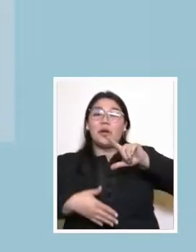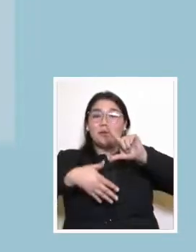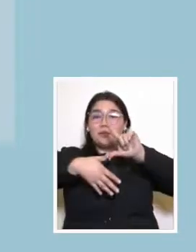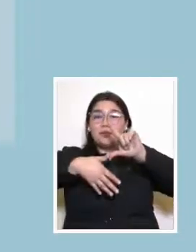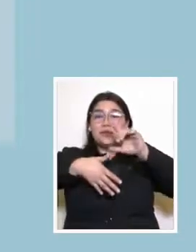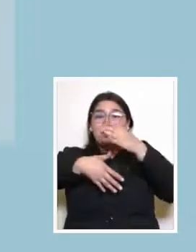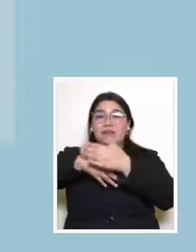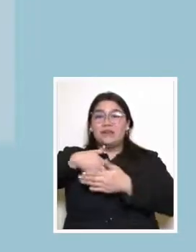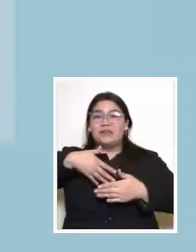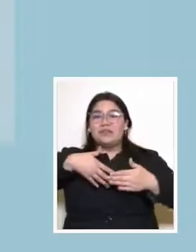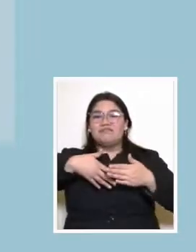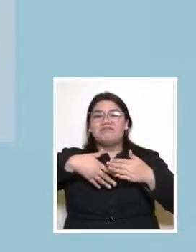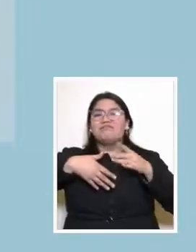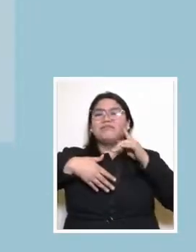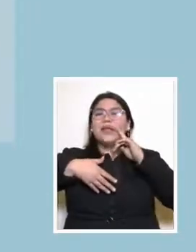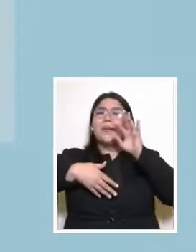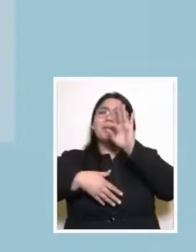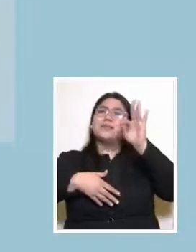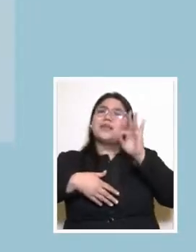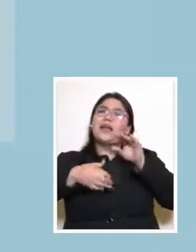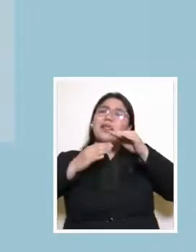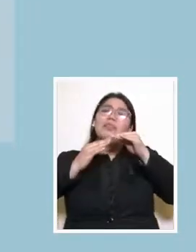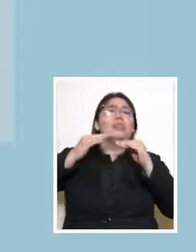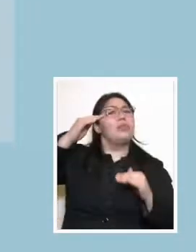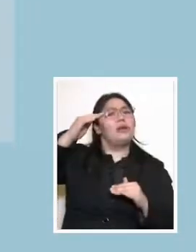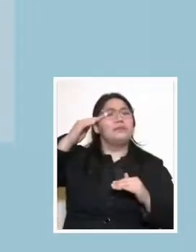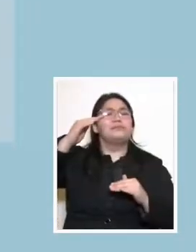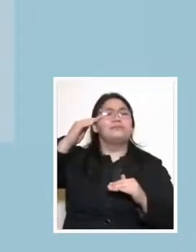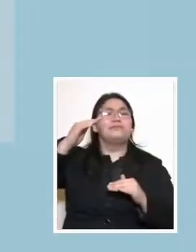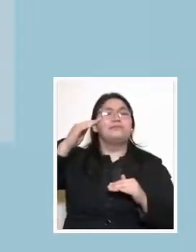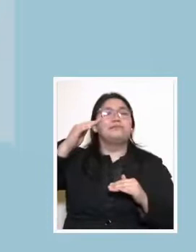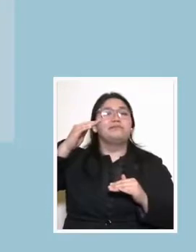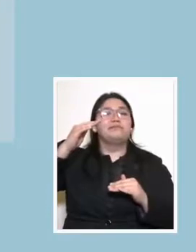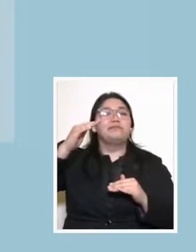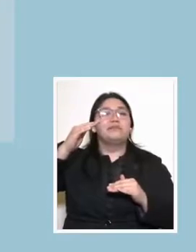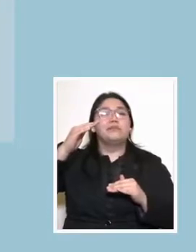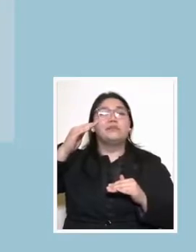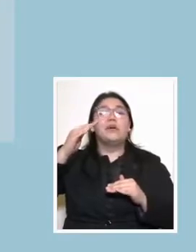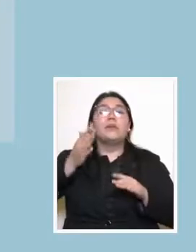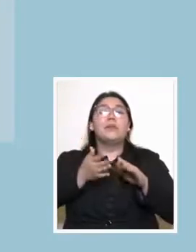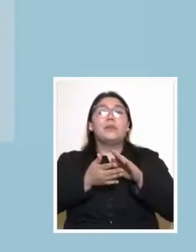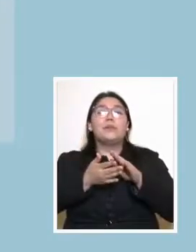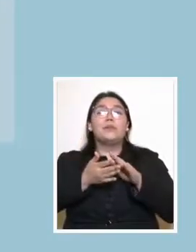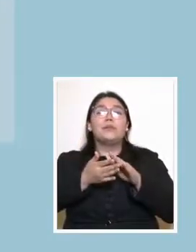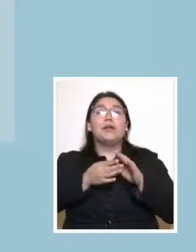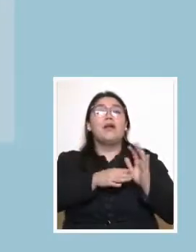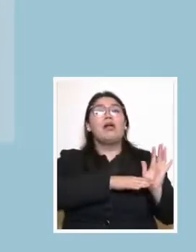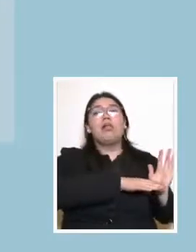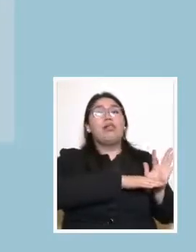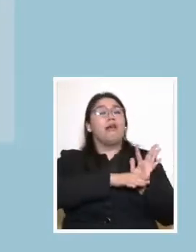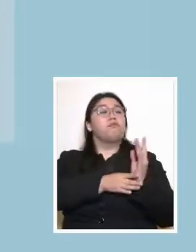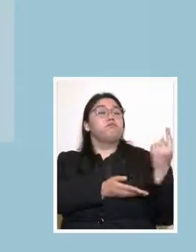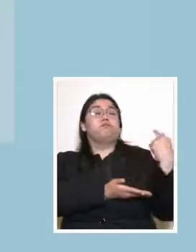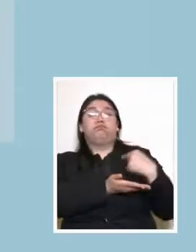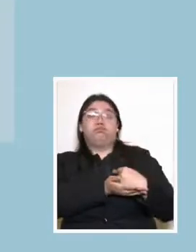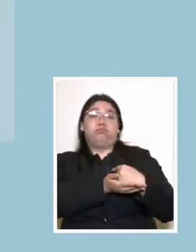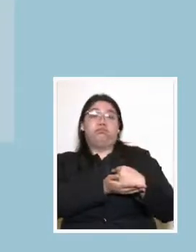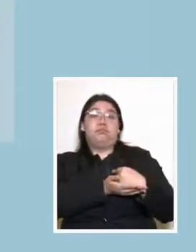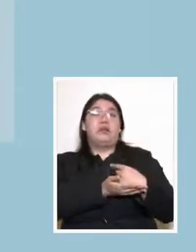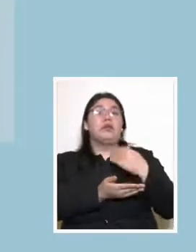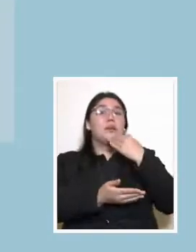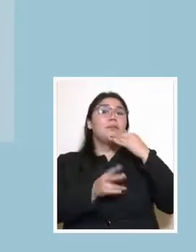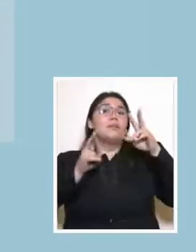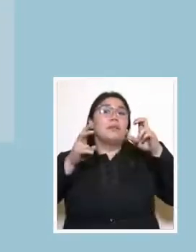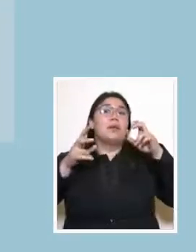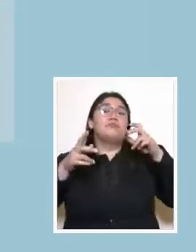altos índices de desigualdad, por temas de desplazamientos migratorios no forzados, por temas políticos y sociales